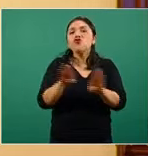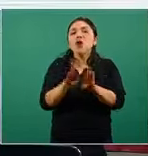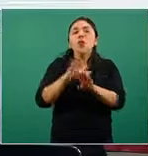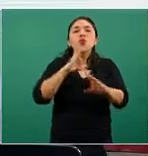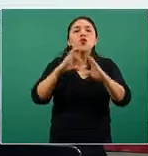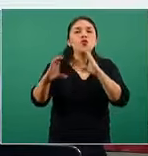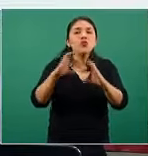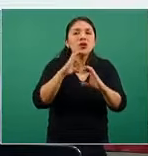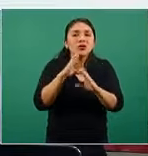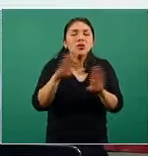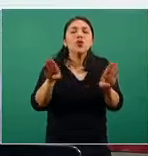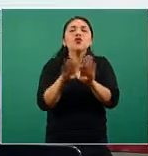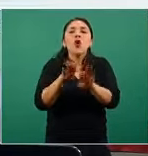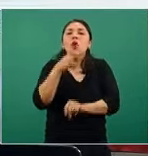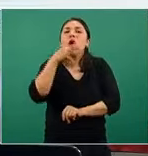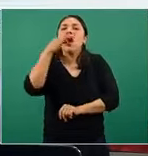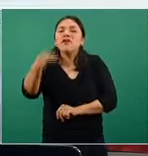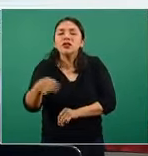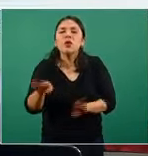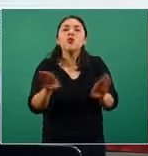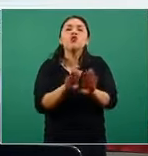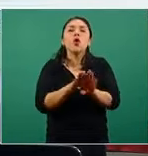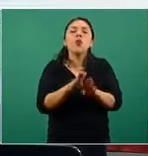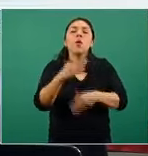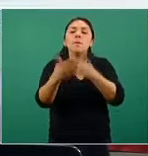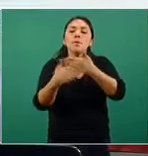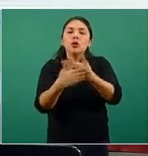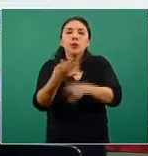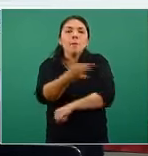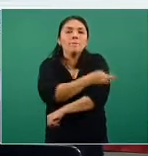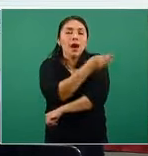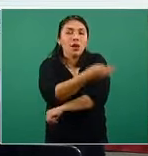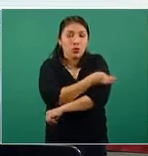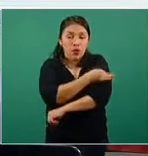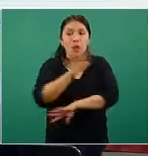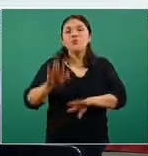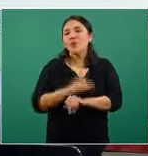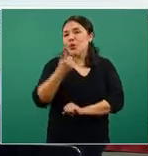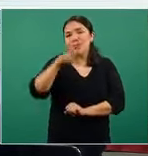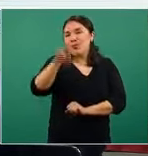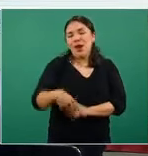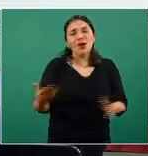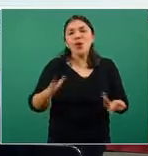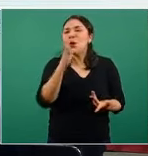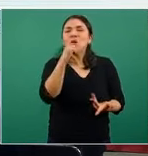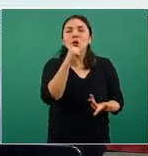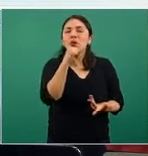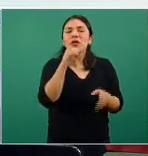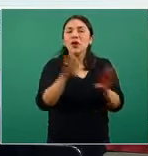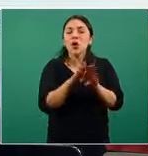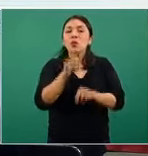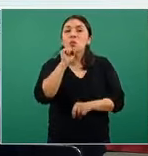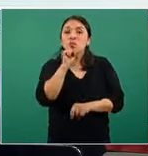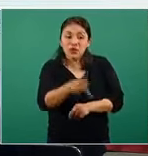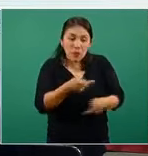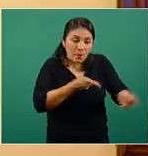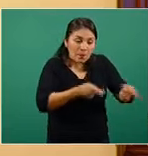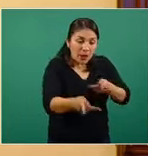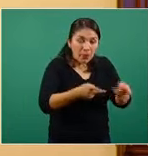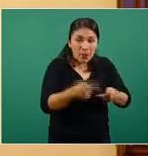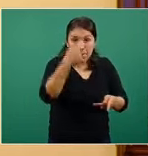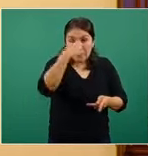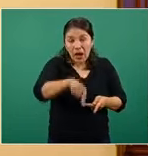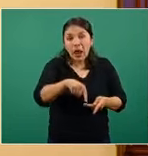comunicación, así como de la distribución y la aplicación de la vacuna, porque obviamente no puede aplicarse una misma logística